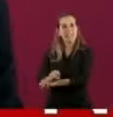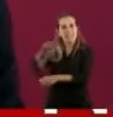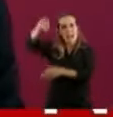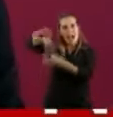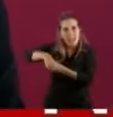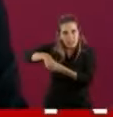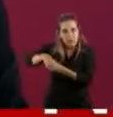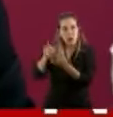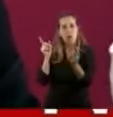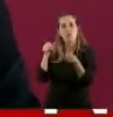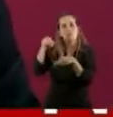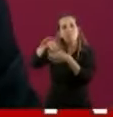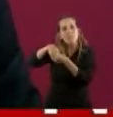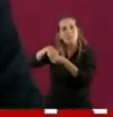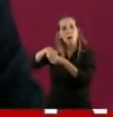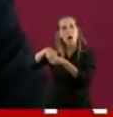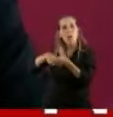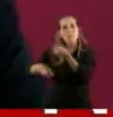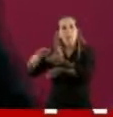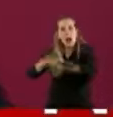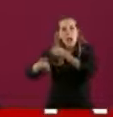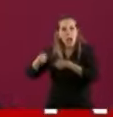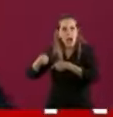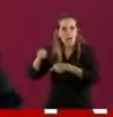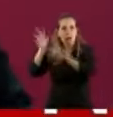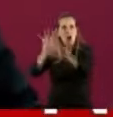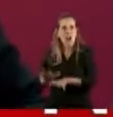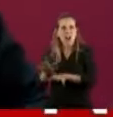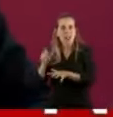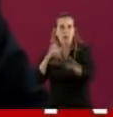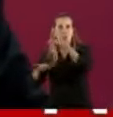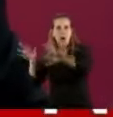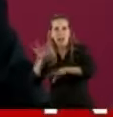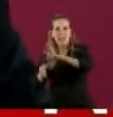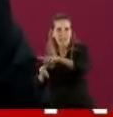la asociación que se da en la cárcel te permite el control de la calle.